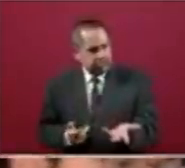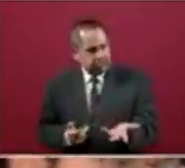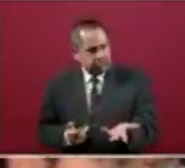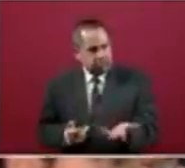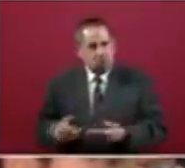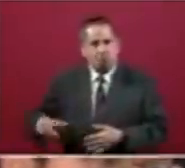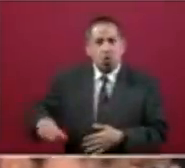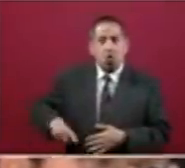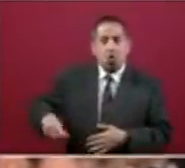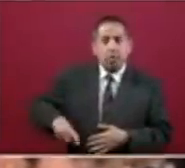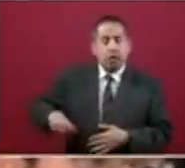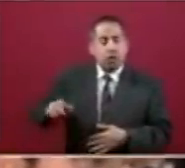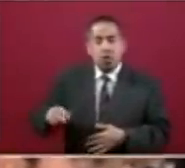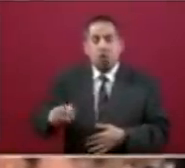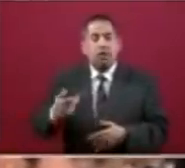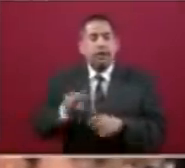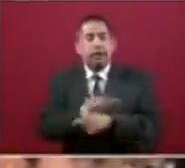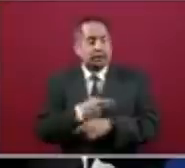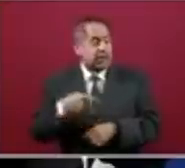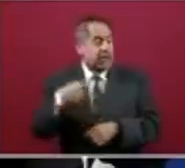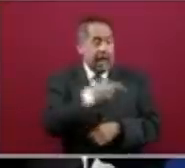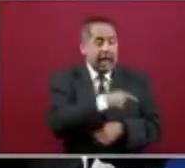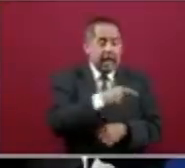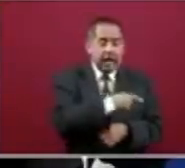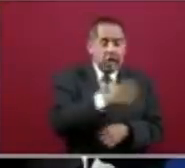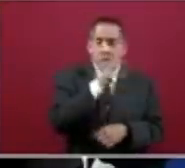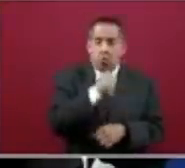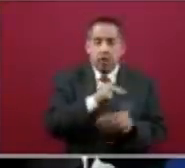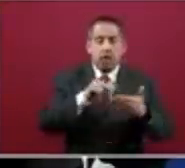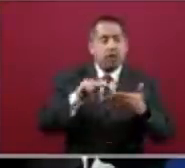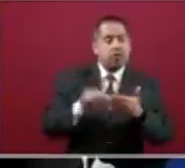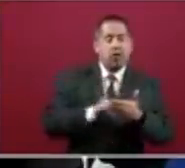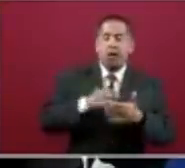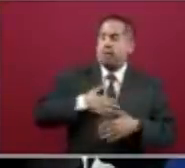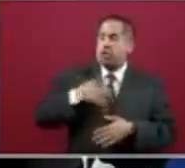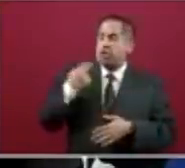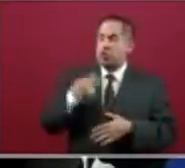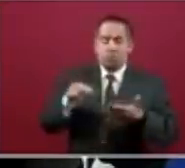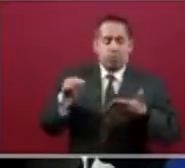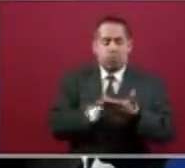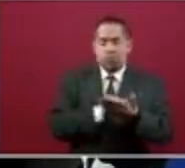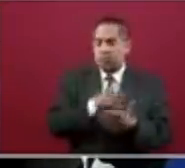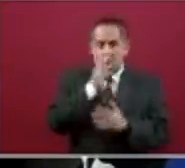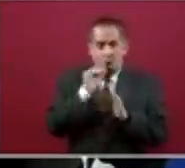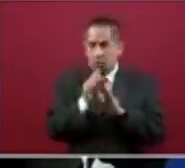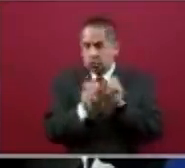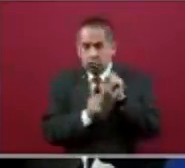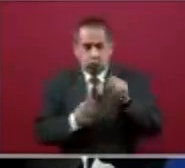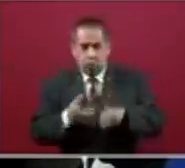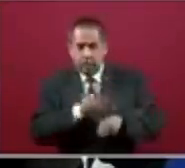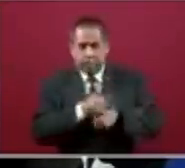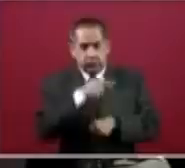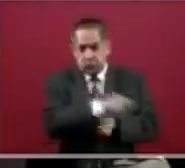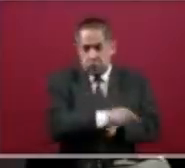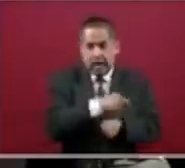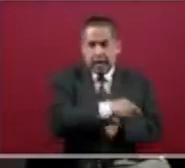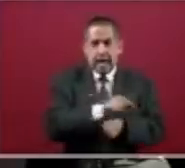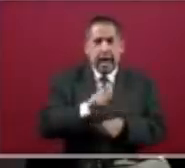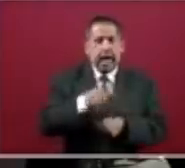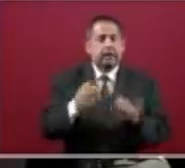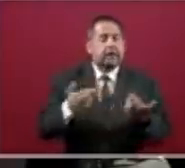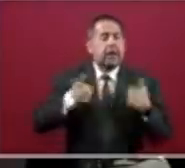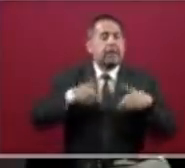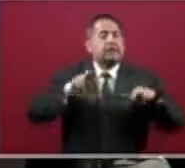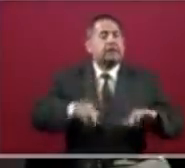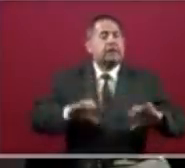señora violentó la Constitución al firmar un documento a nombre propio cuando representa una institución autónoma como